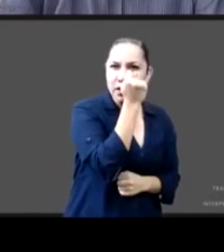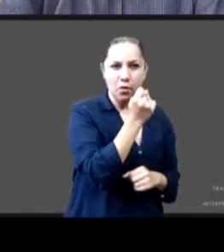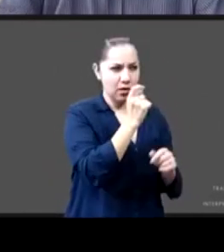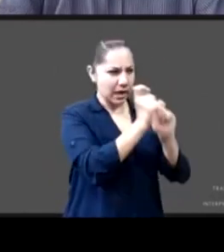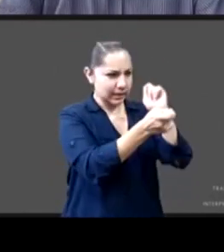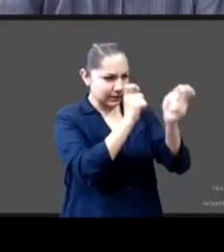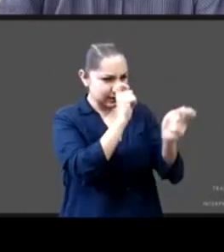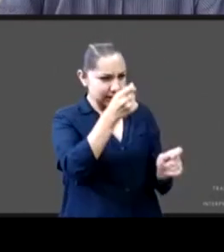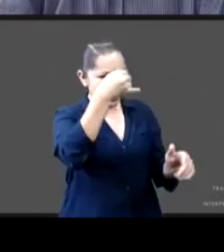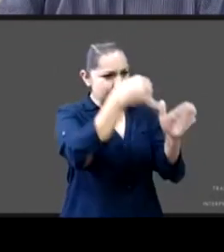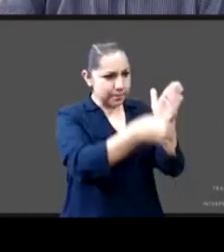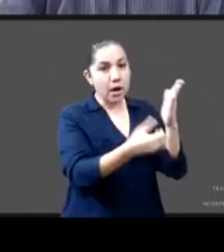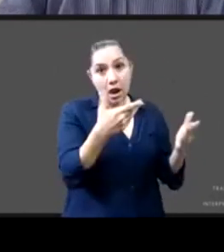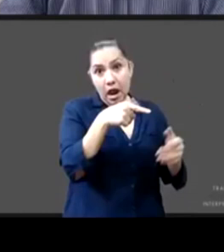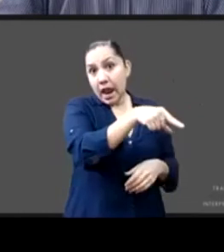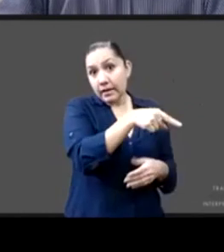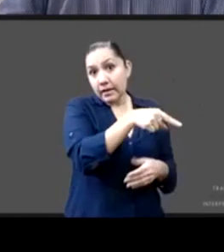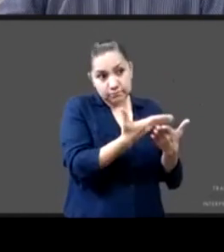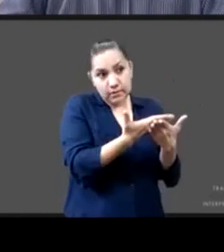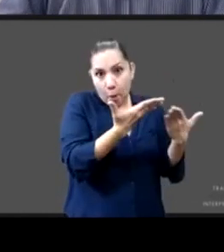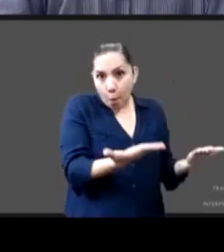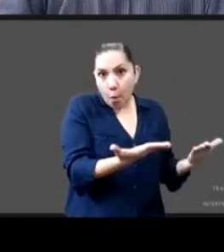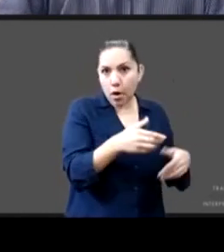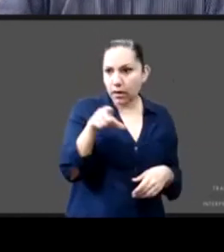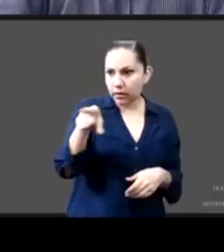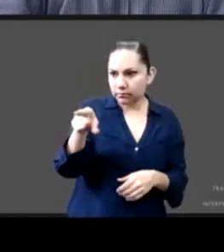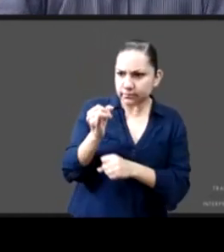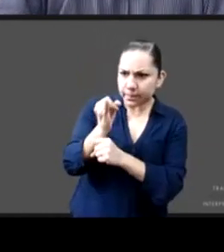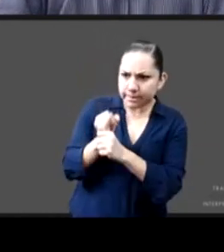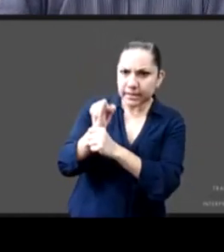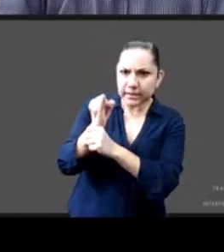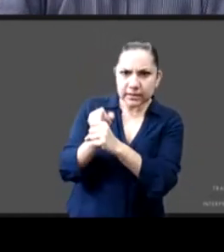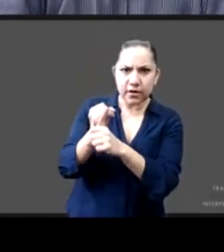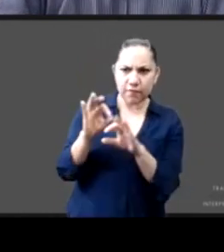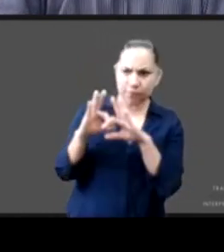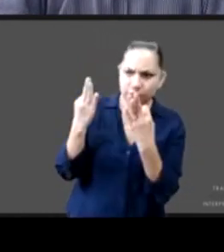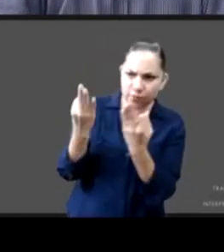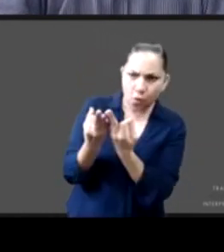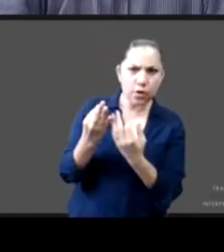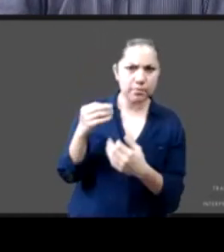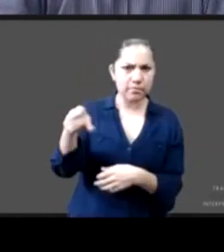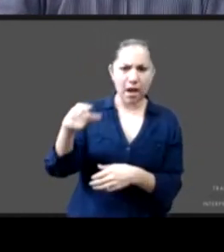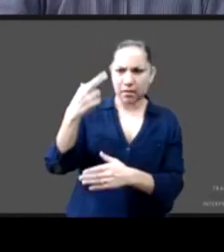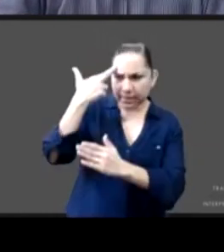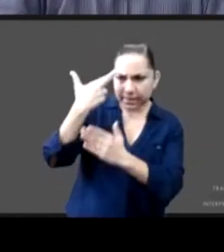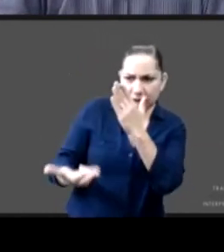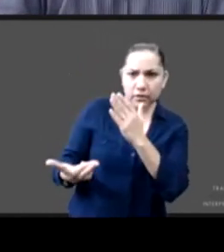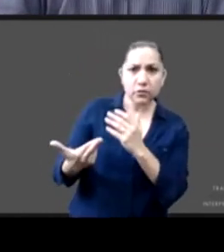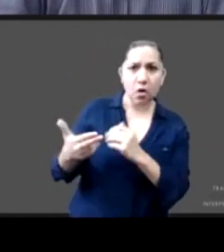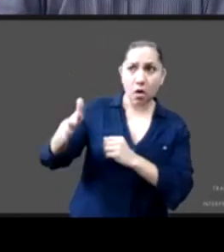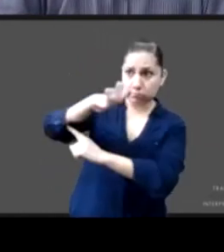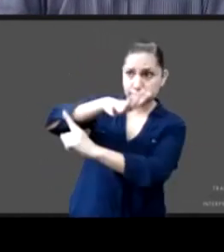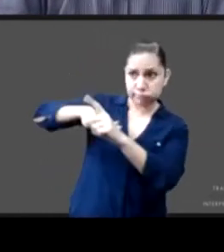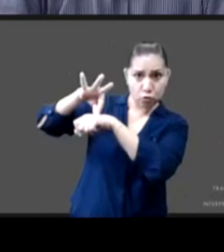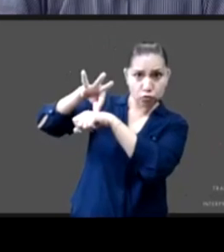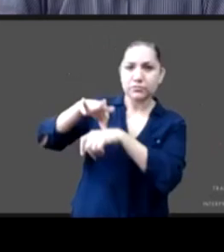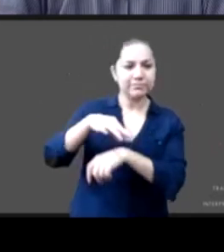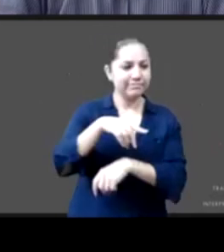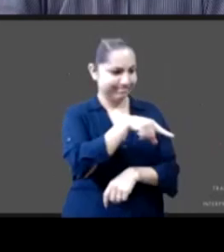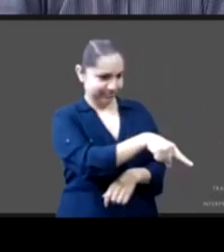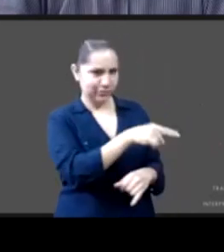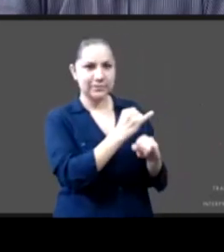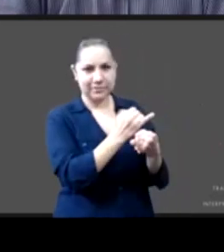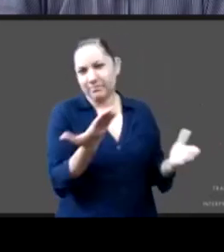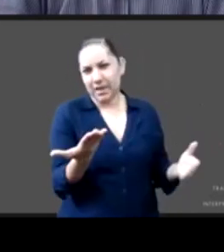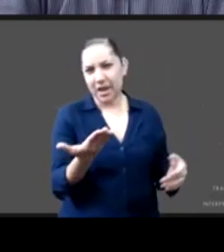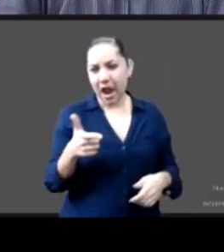investigaciones ahora van de la mano precisamente con estas nuevas modalidades. Ya no es lo mismo un arma de fuego, ya no lo mismo un cuchillo con